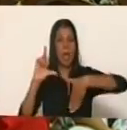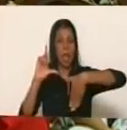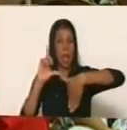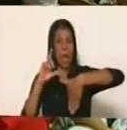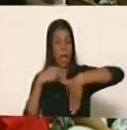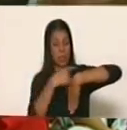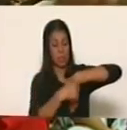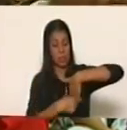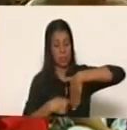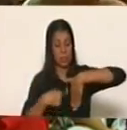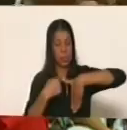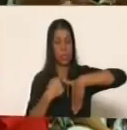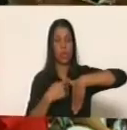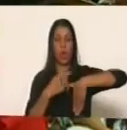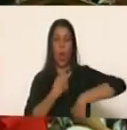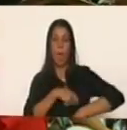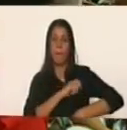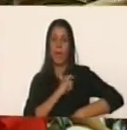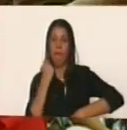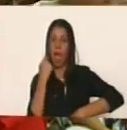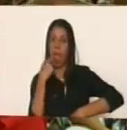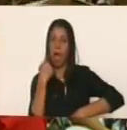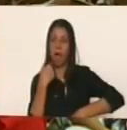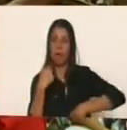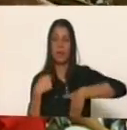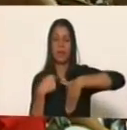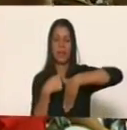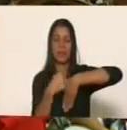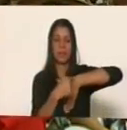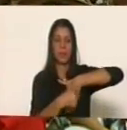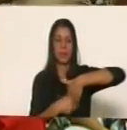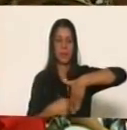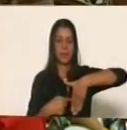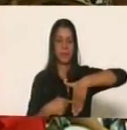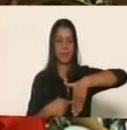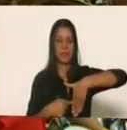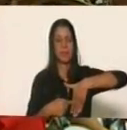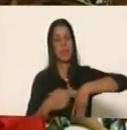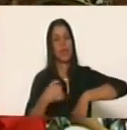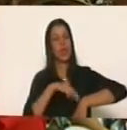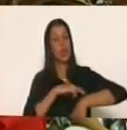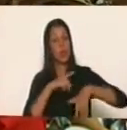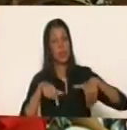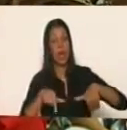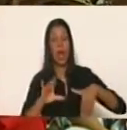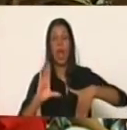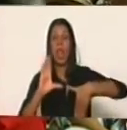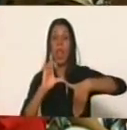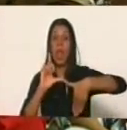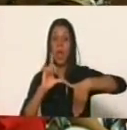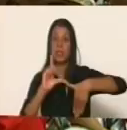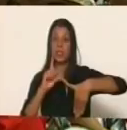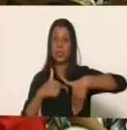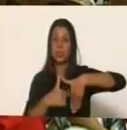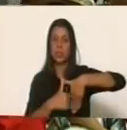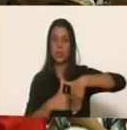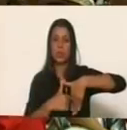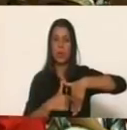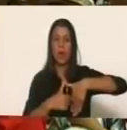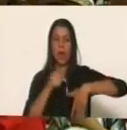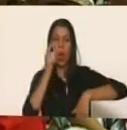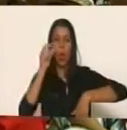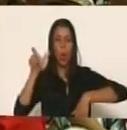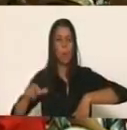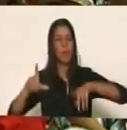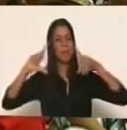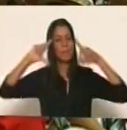latinoamericana, hispanoamericana, indoamericana, en nuestra América, es un hombre cumbre en